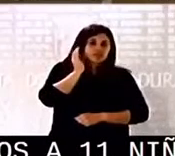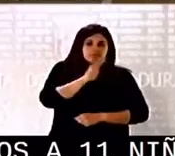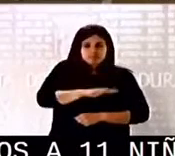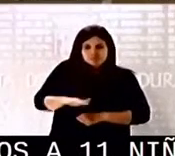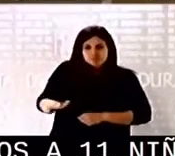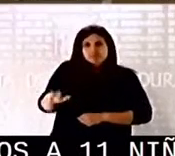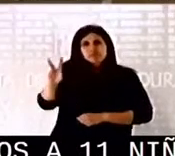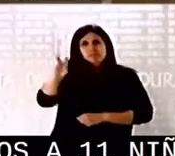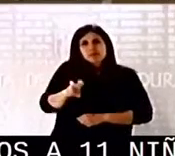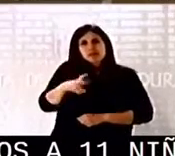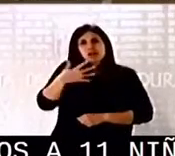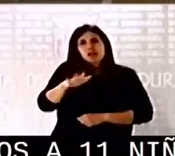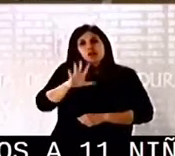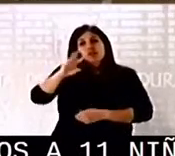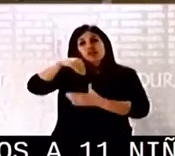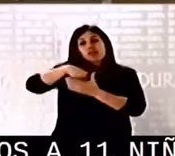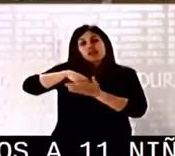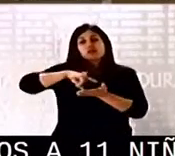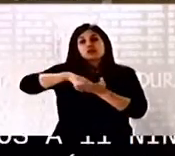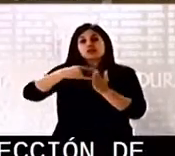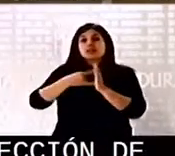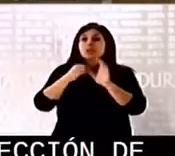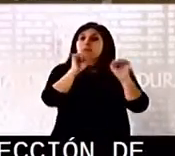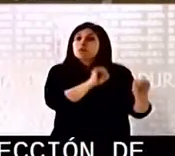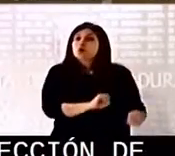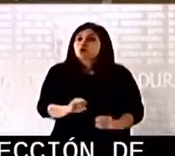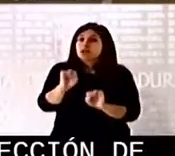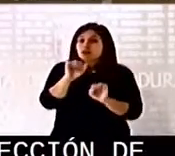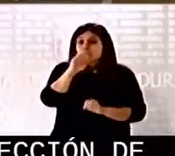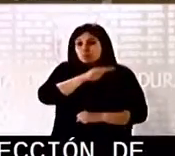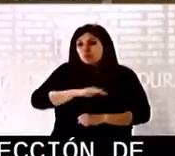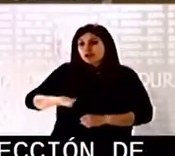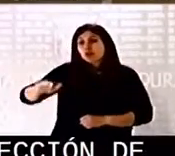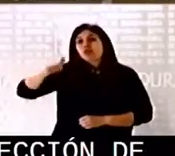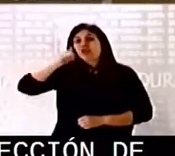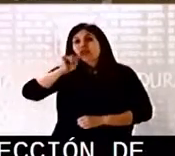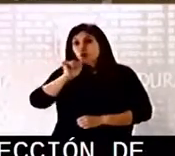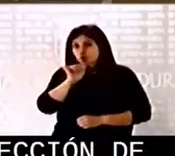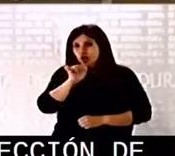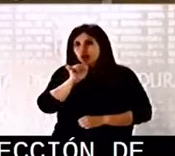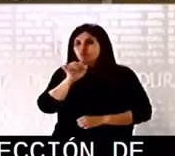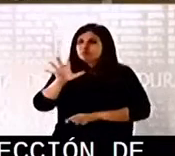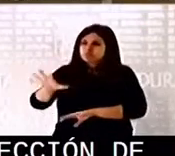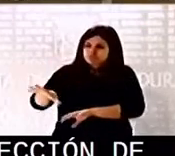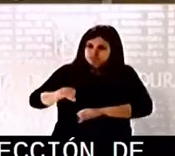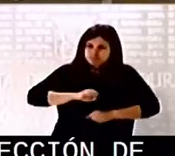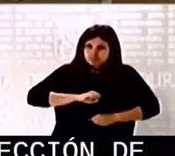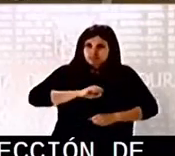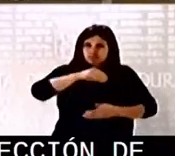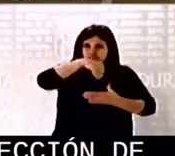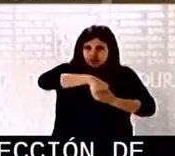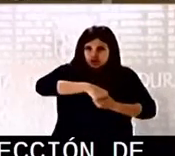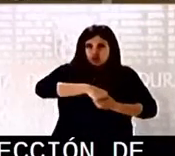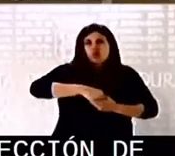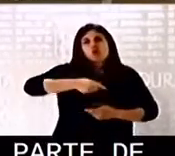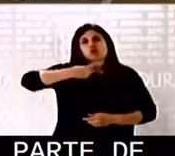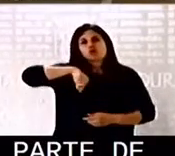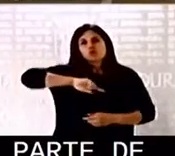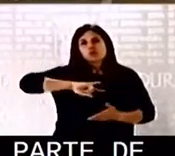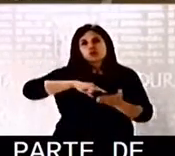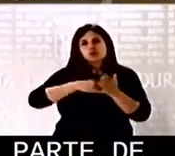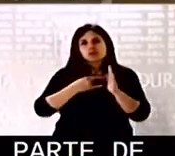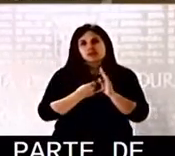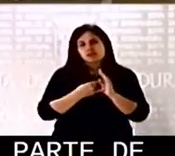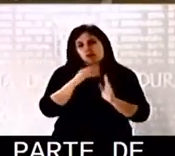procedentes del sistema de protección de menores de Ceuta y que pasarán a formar parte de nuestro sistema de protección